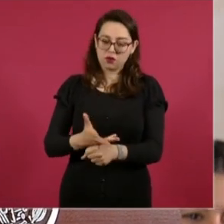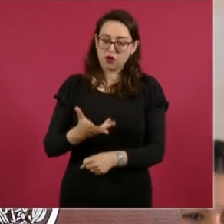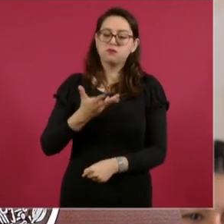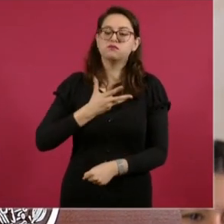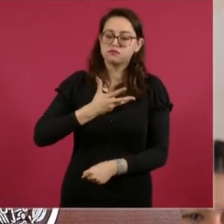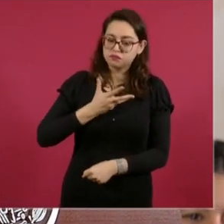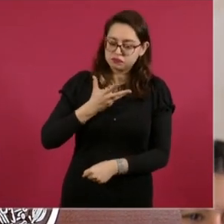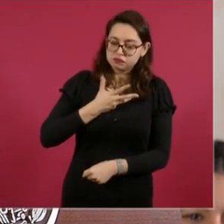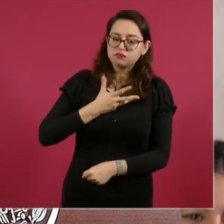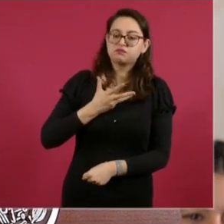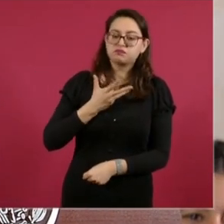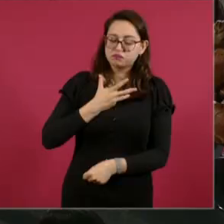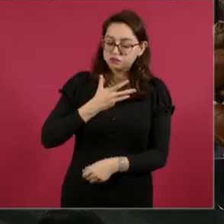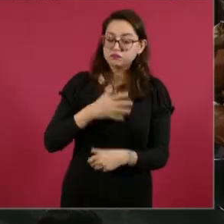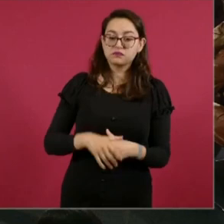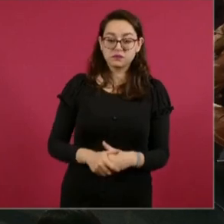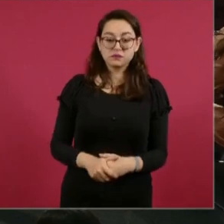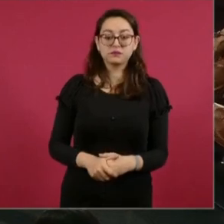se les detiene.